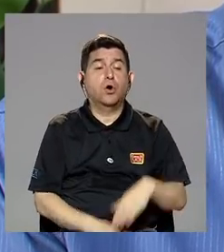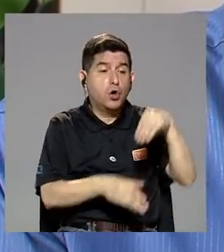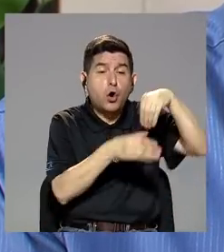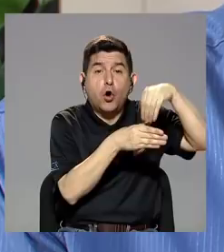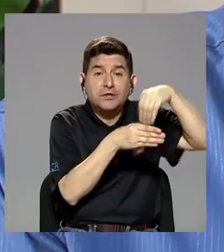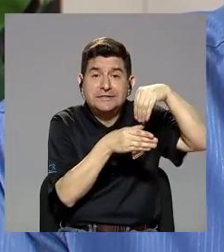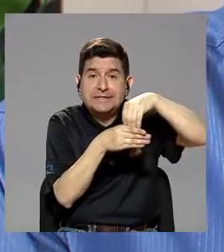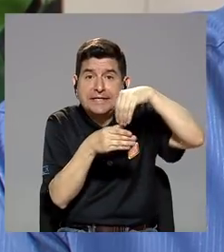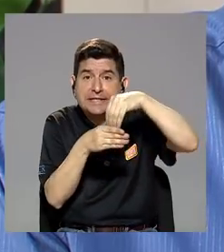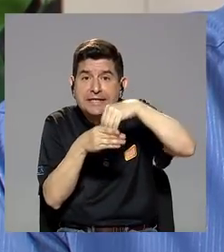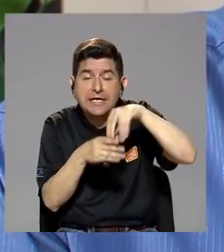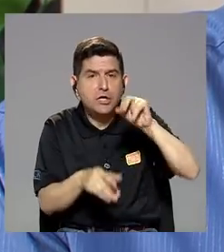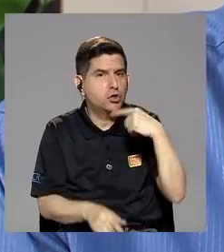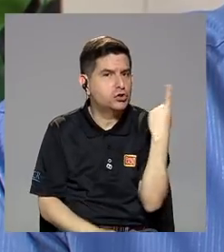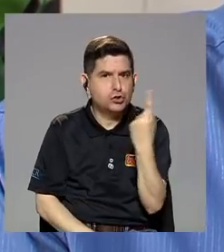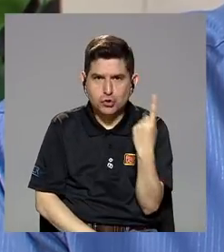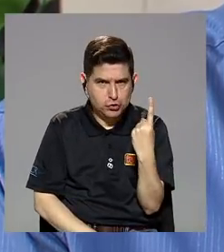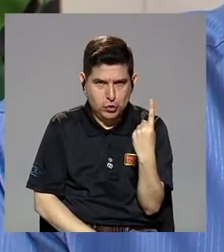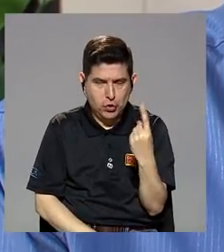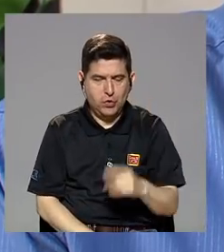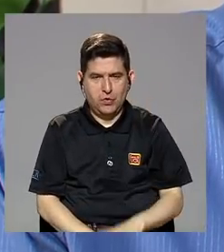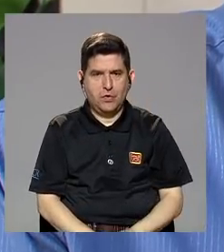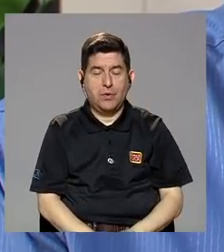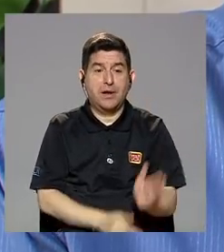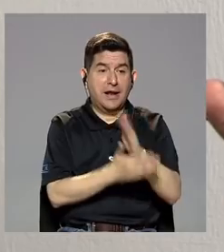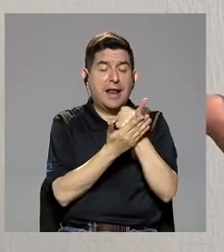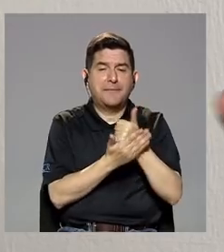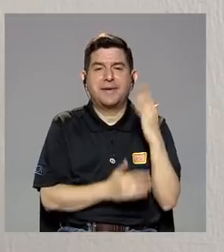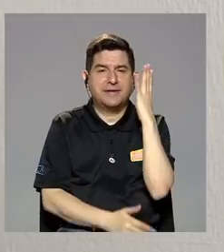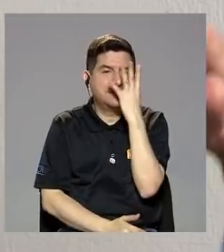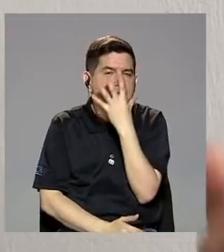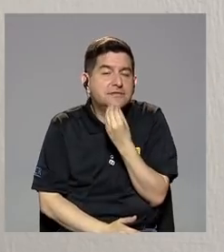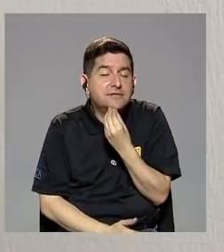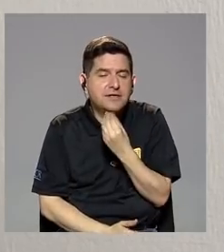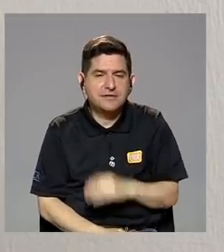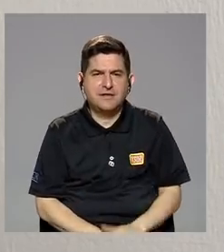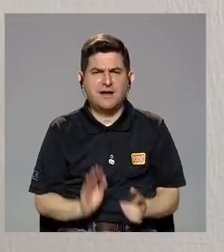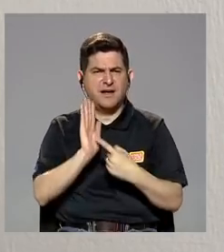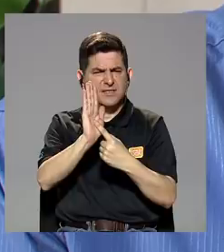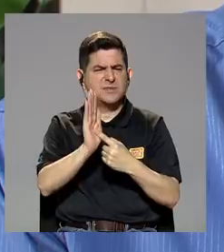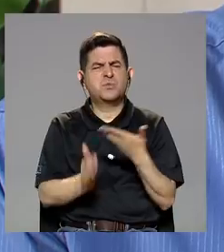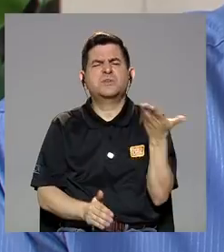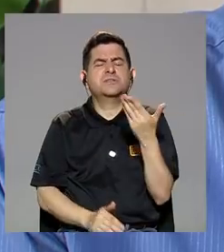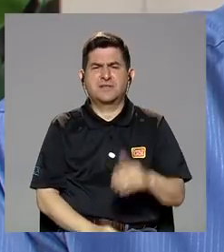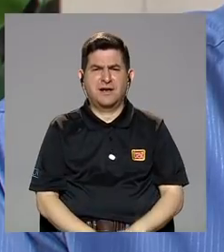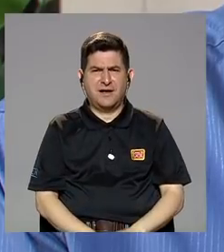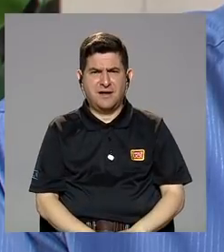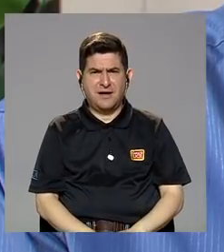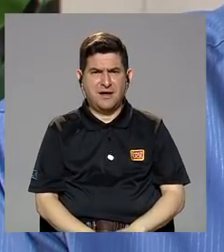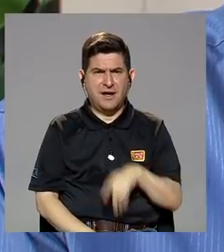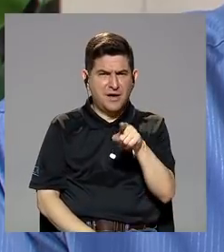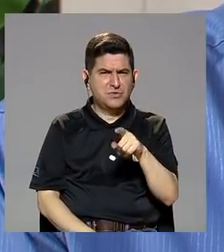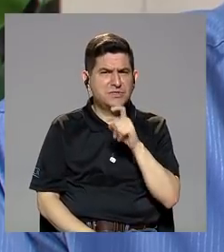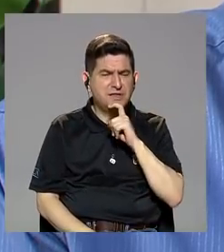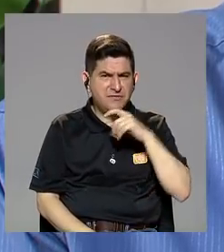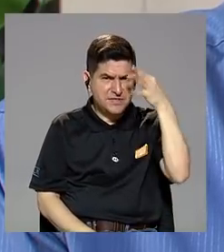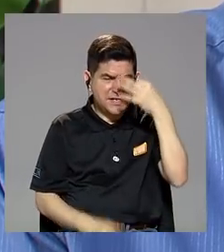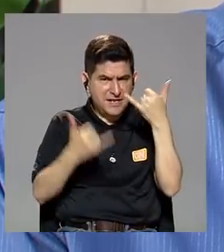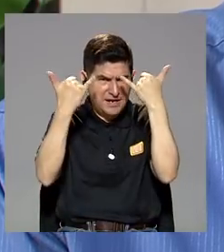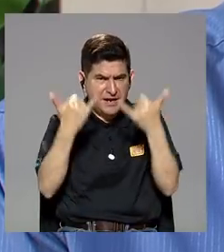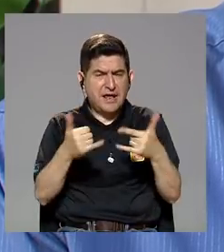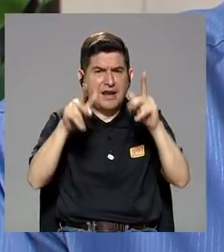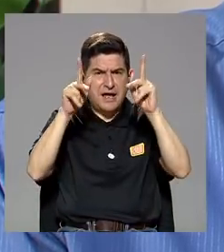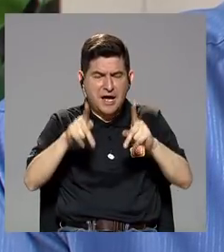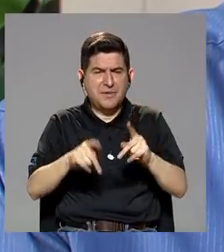contenidos no solo los contenidos sino que la parte estética que lo que está saliendo al aire le cuesta creerle a usted más ahora